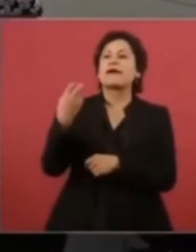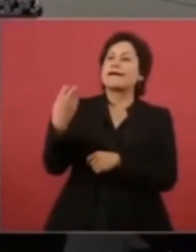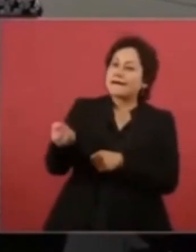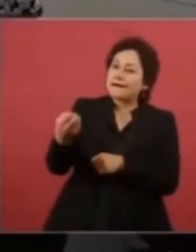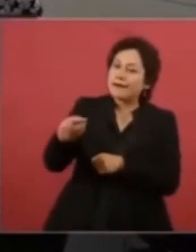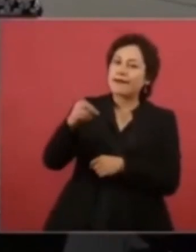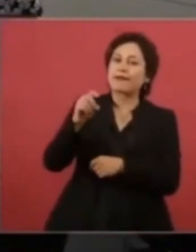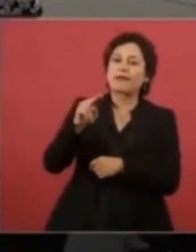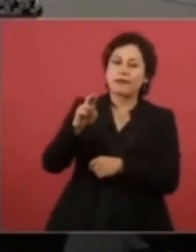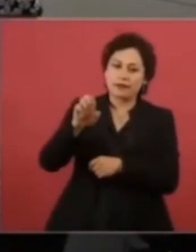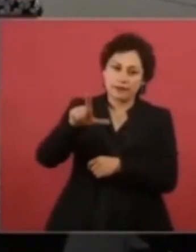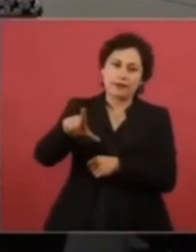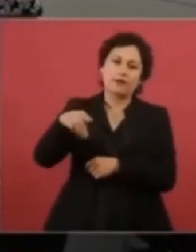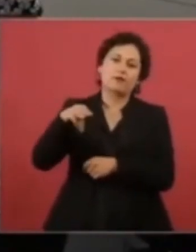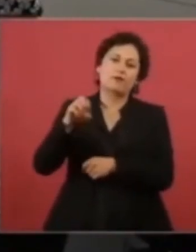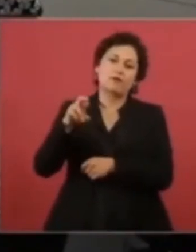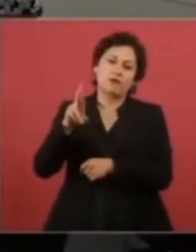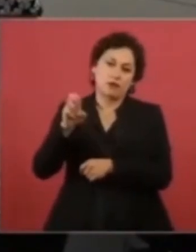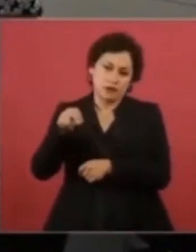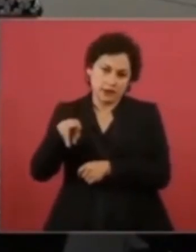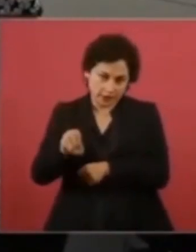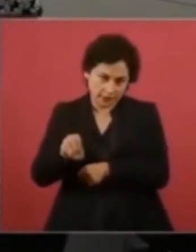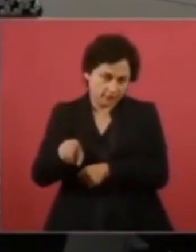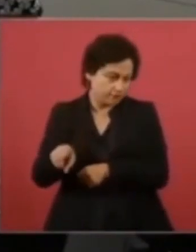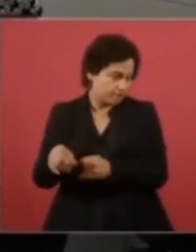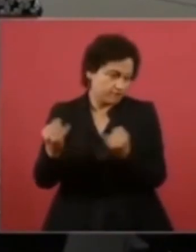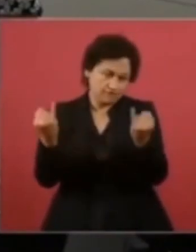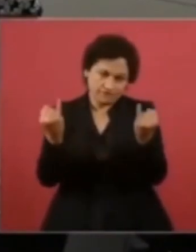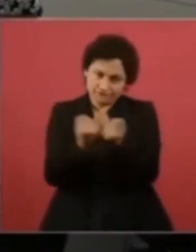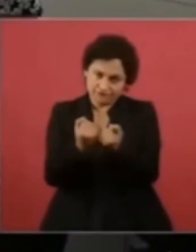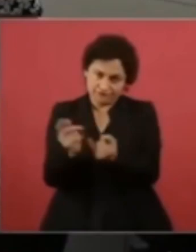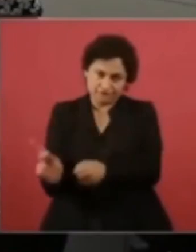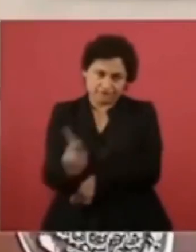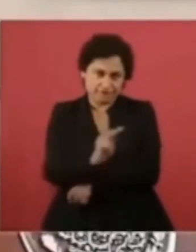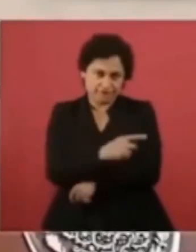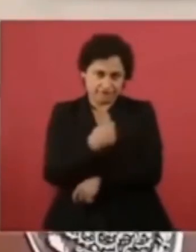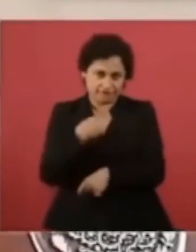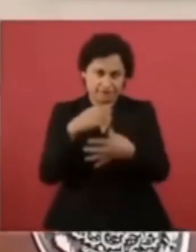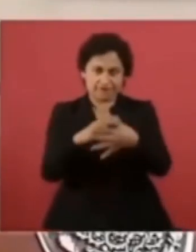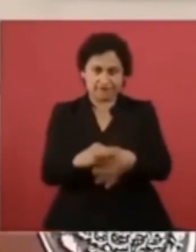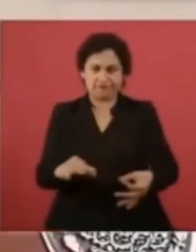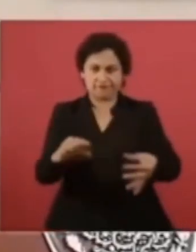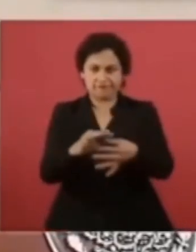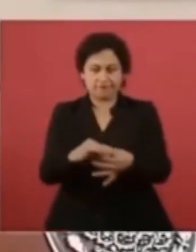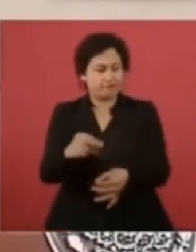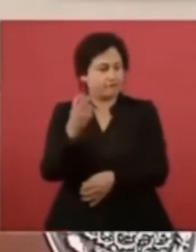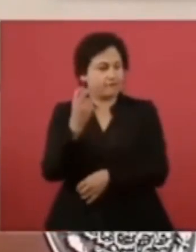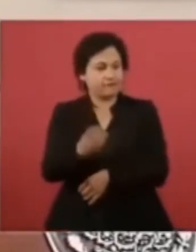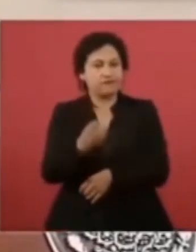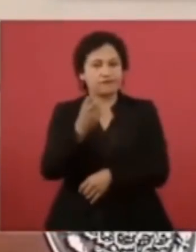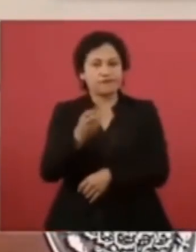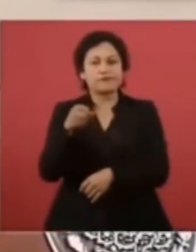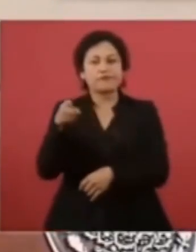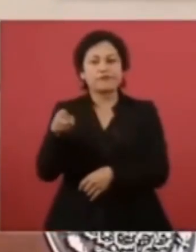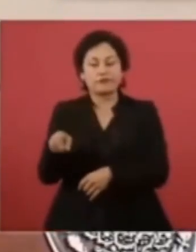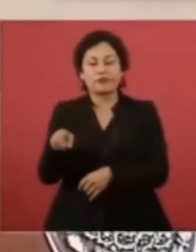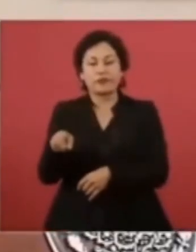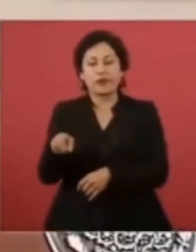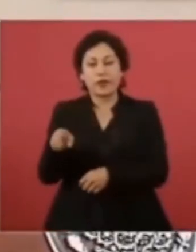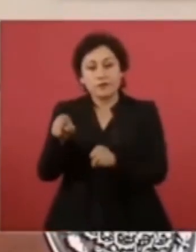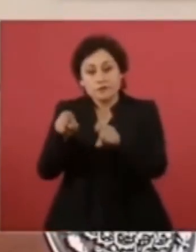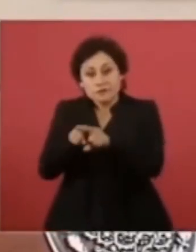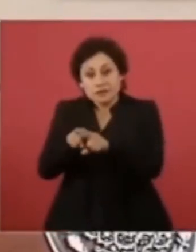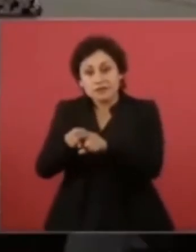Daniel Moreno. De ahí salen, ya forman su revista,